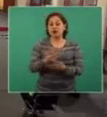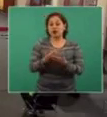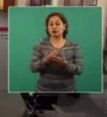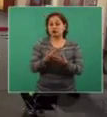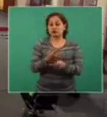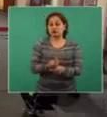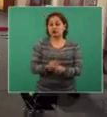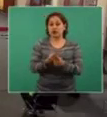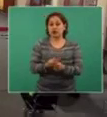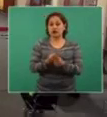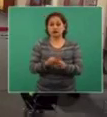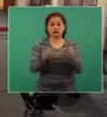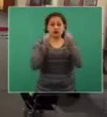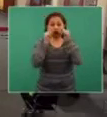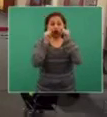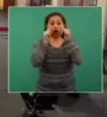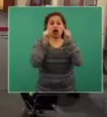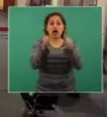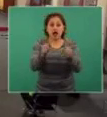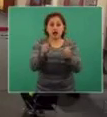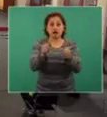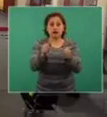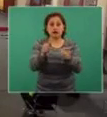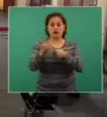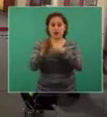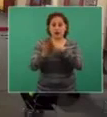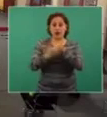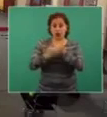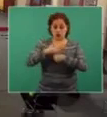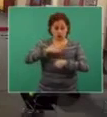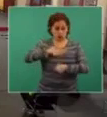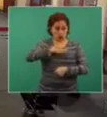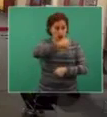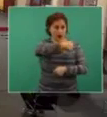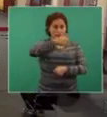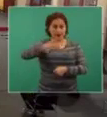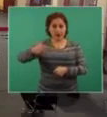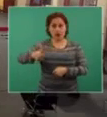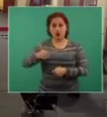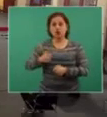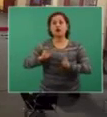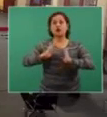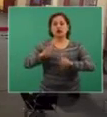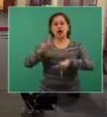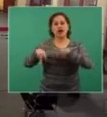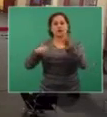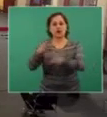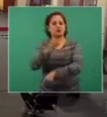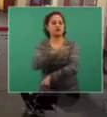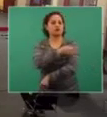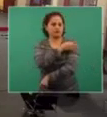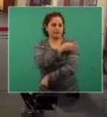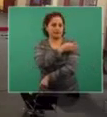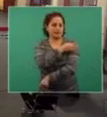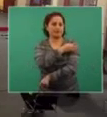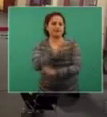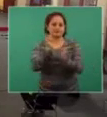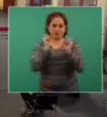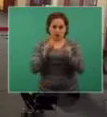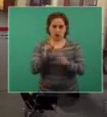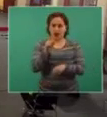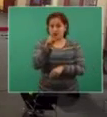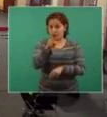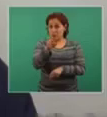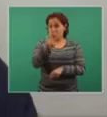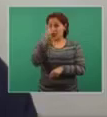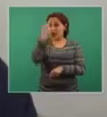a las fechas, a los momentos cuando nos tocará a cada uno de nosotros en siguientes etapas. Entonces, espera tu turno, también